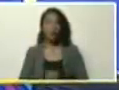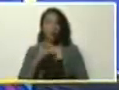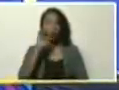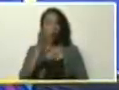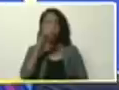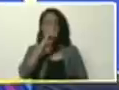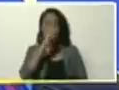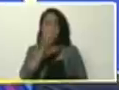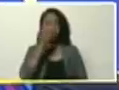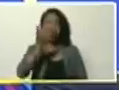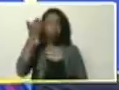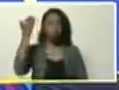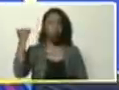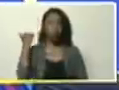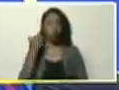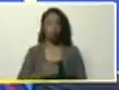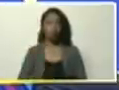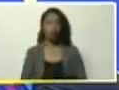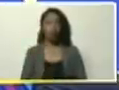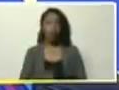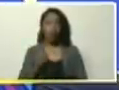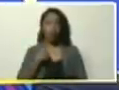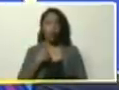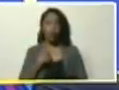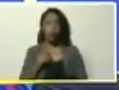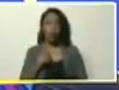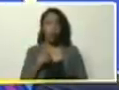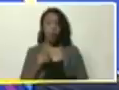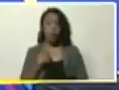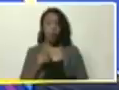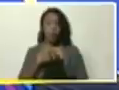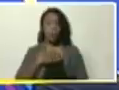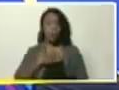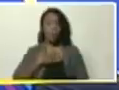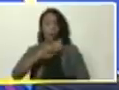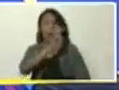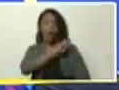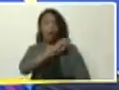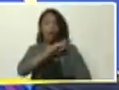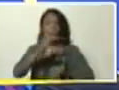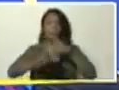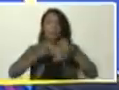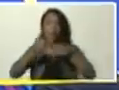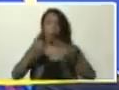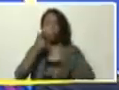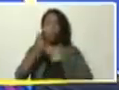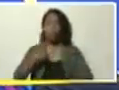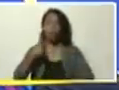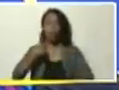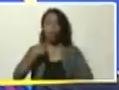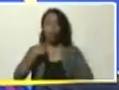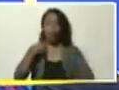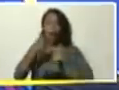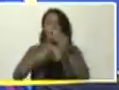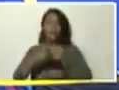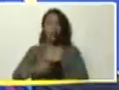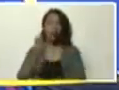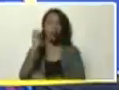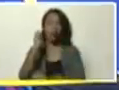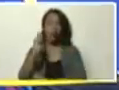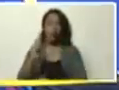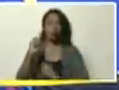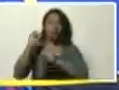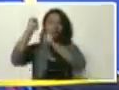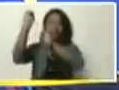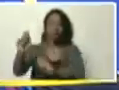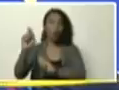4 años, quien yo considero mi jefe político me dijo que yo tenía que asumir la tarea de